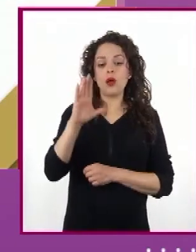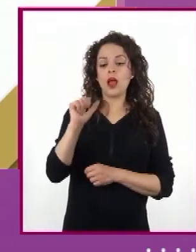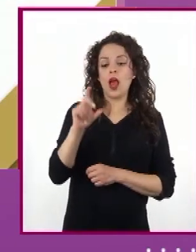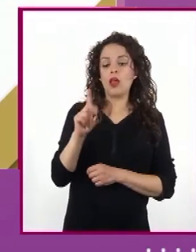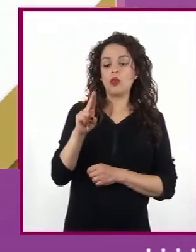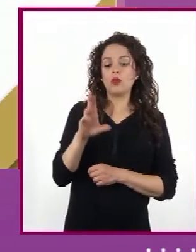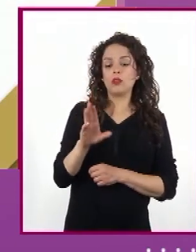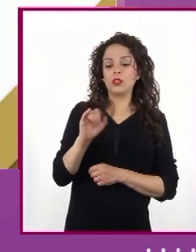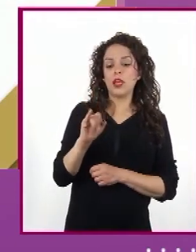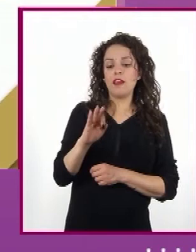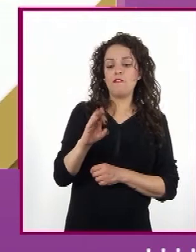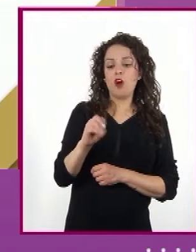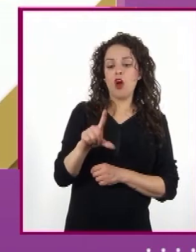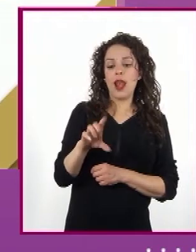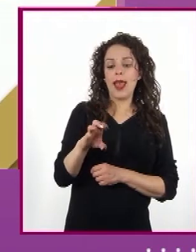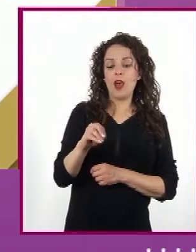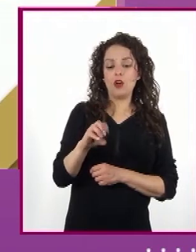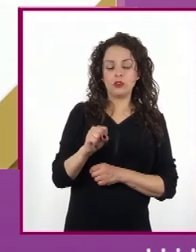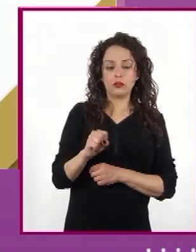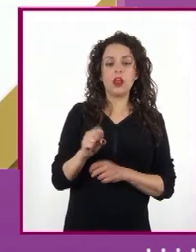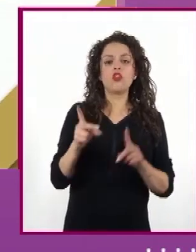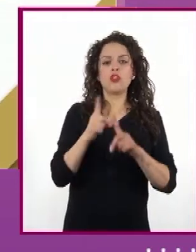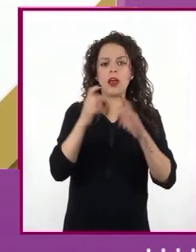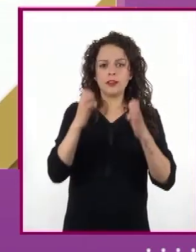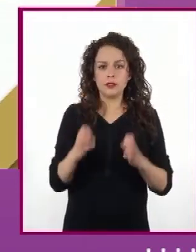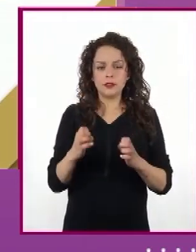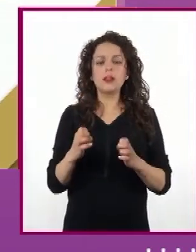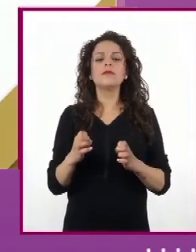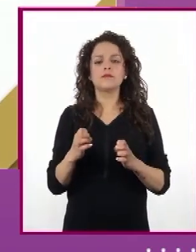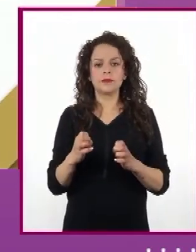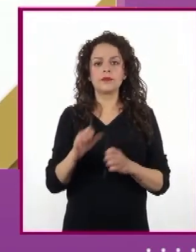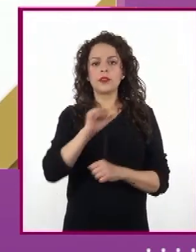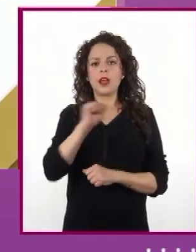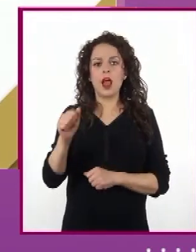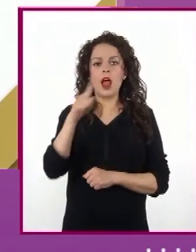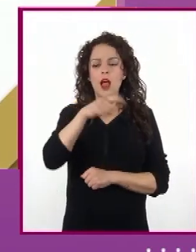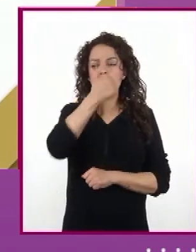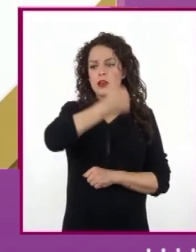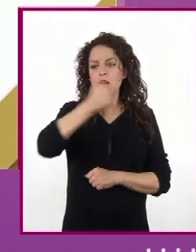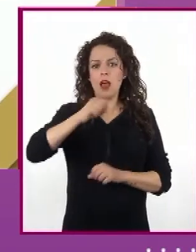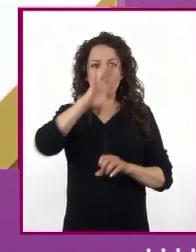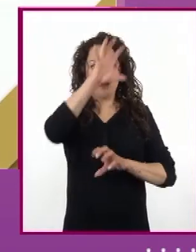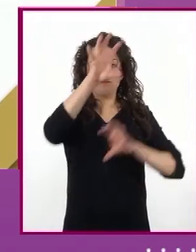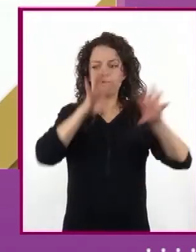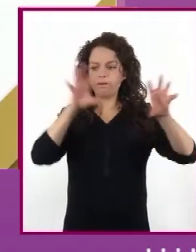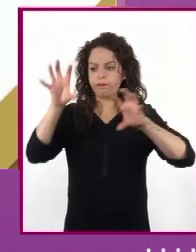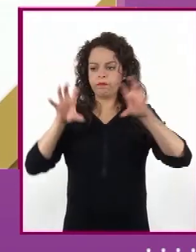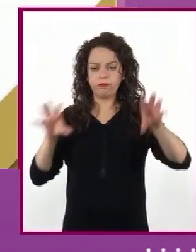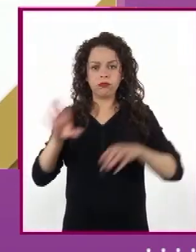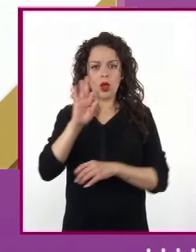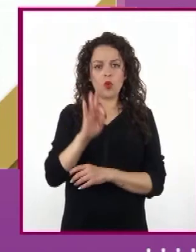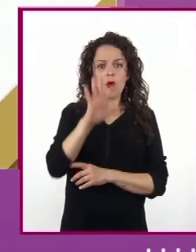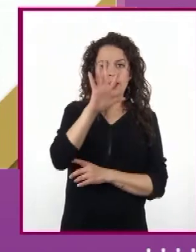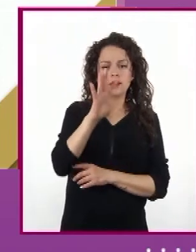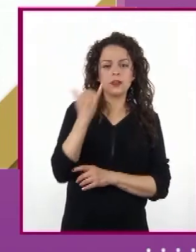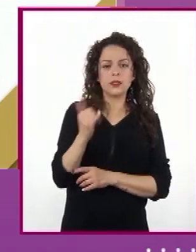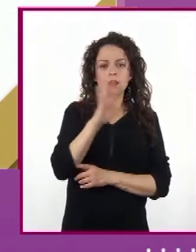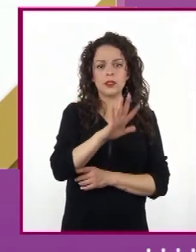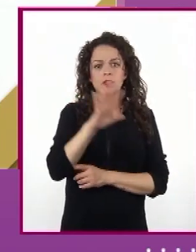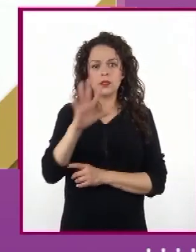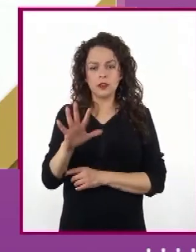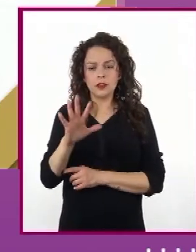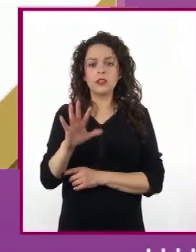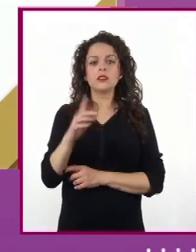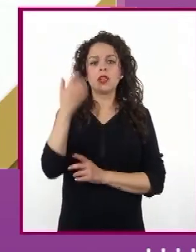caducifolios. Se localiza en la costa occidental de los continentes entre los 45 y 55 grados de